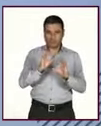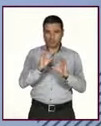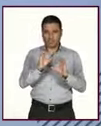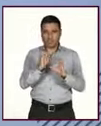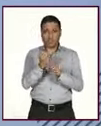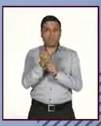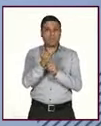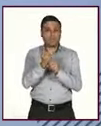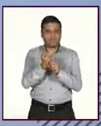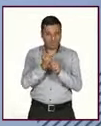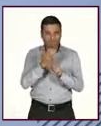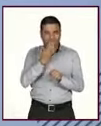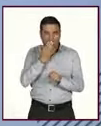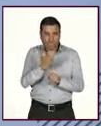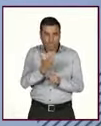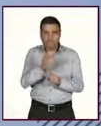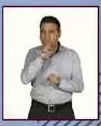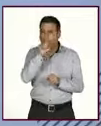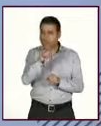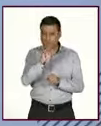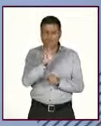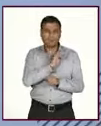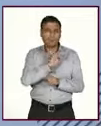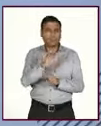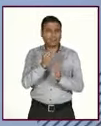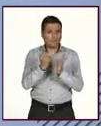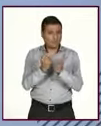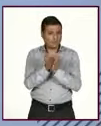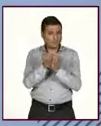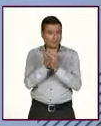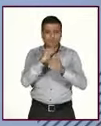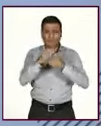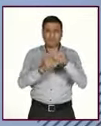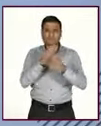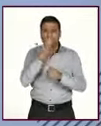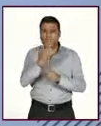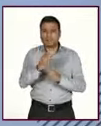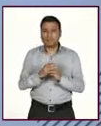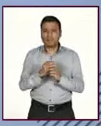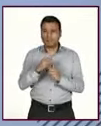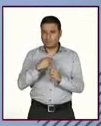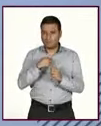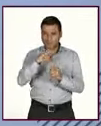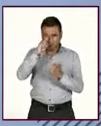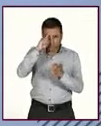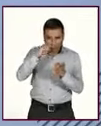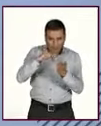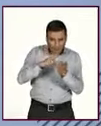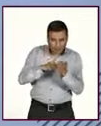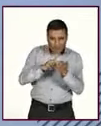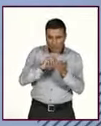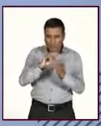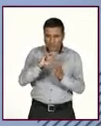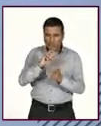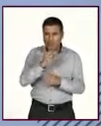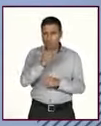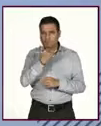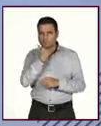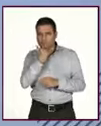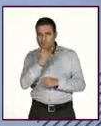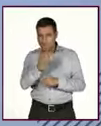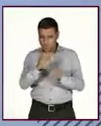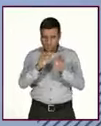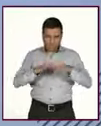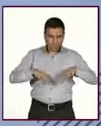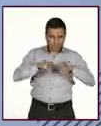investigación científica como para poder tomar decisiones en la vida cotidiana, ¿no? O sea, ¿por qué lo debo de creer? ¿Por qué debe de ser real? ¿Por qué me debe de importar? ¿Yo qué quiero